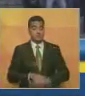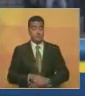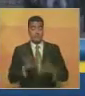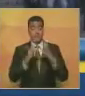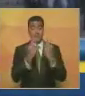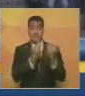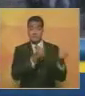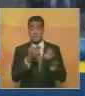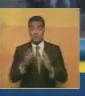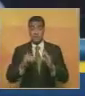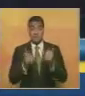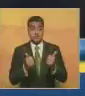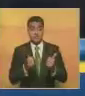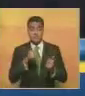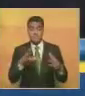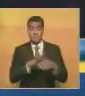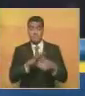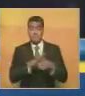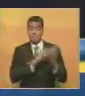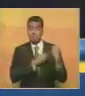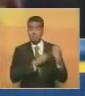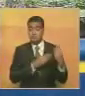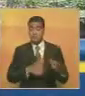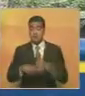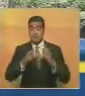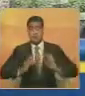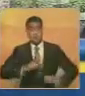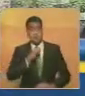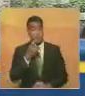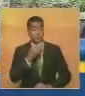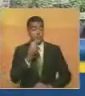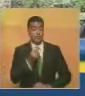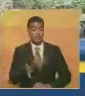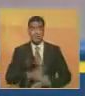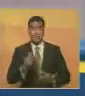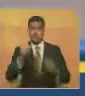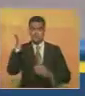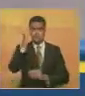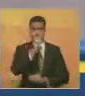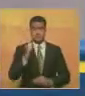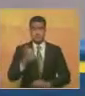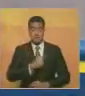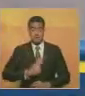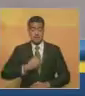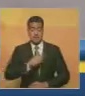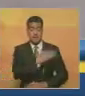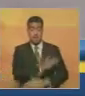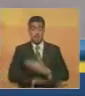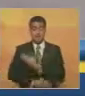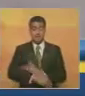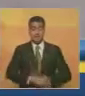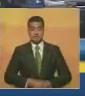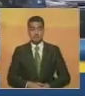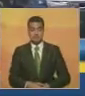la familia pagó el rescate Este martes las autoridades localizaron el cuerpo sin vida de la joven con múltip heridas en el pecho y en los brazos hecha